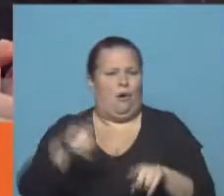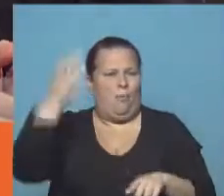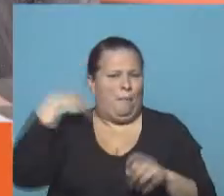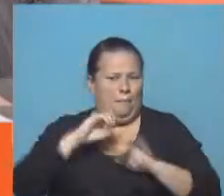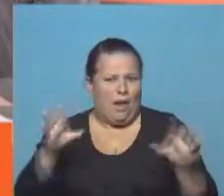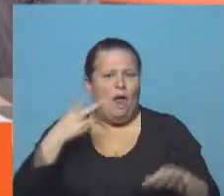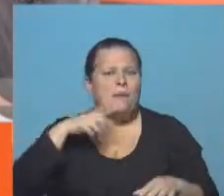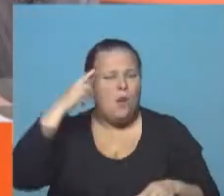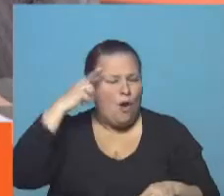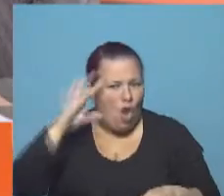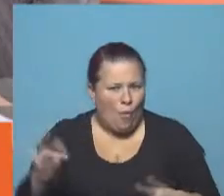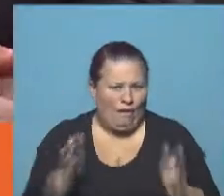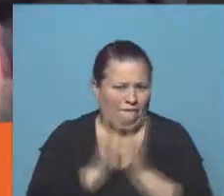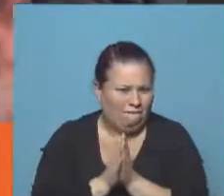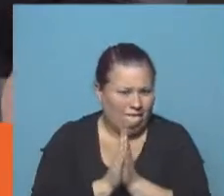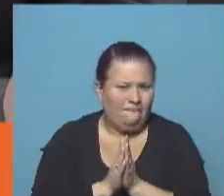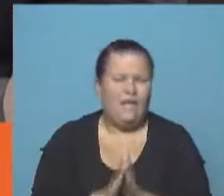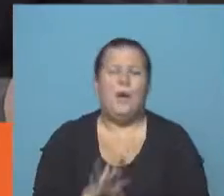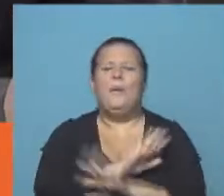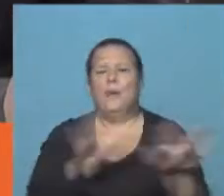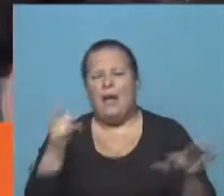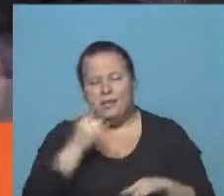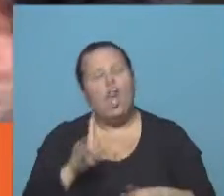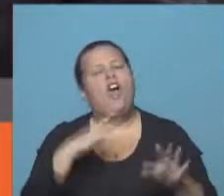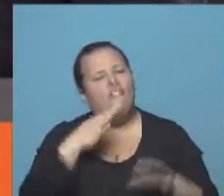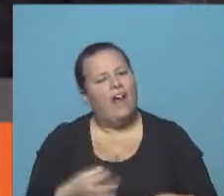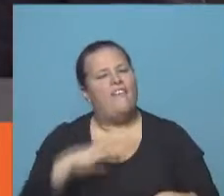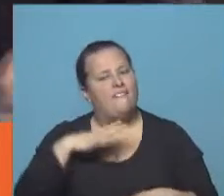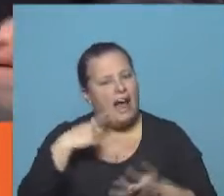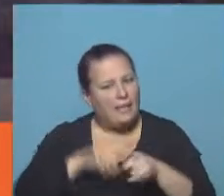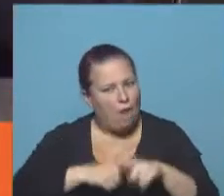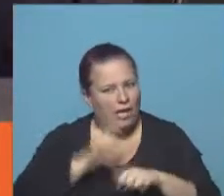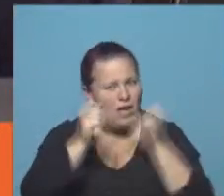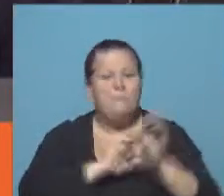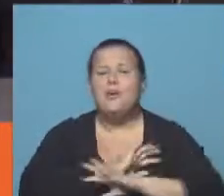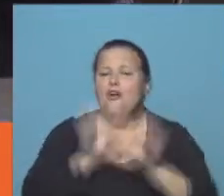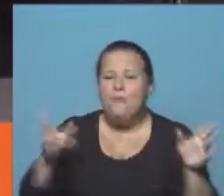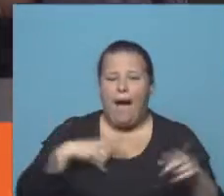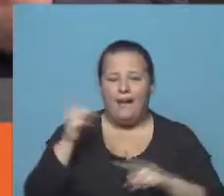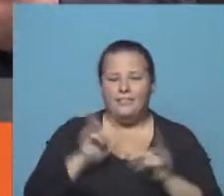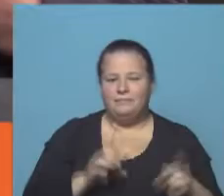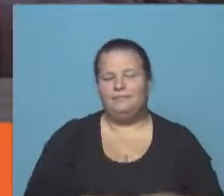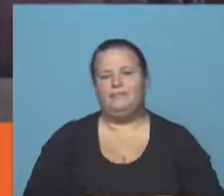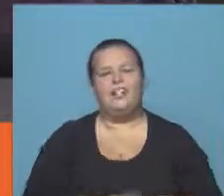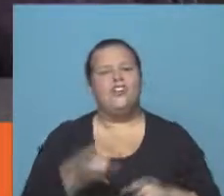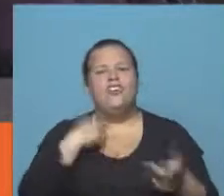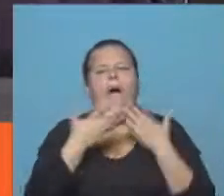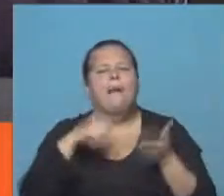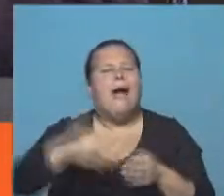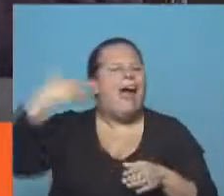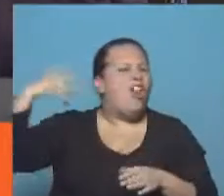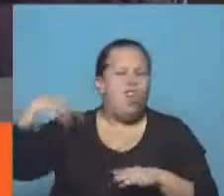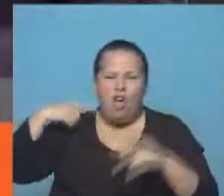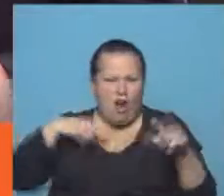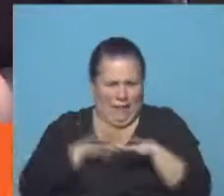en la década del 90, por favor. Más reprimarizada Basta no, de pero es mentiras cierto sobre que eso. faltó un Basta montón de de política mentiras, industrial. pero no Pero te yo estoy faltó, hablando de lo que hay no que hacer hubo. ahora, no estoy hablando para atrás, ni